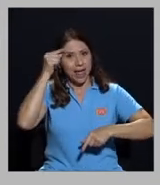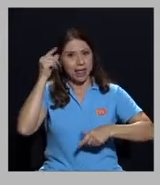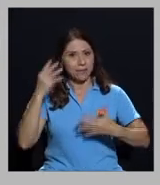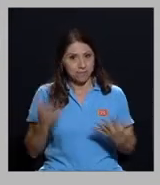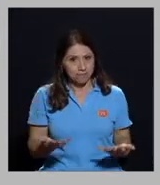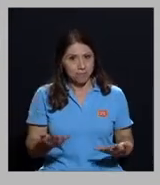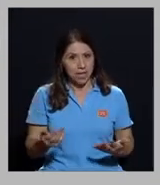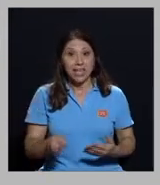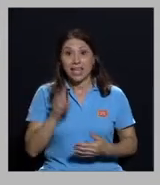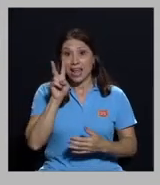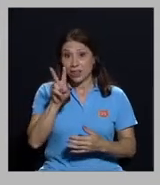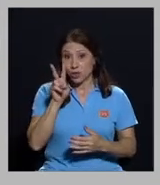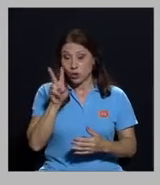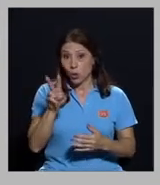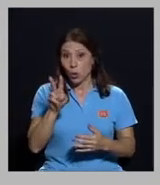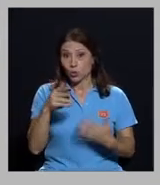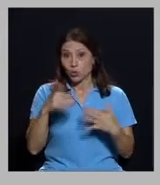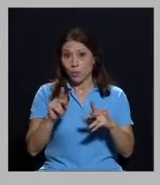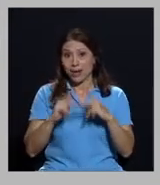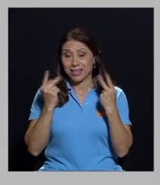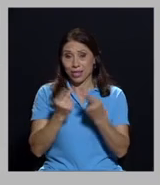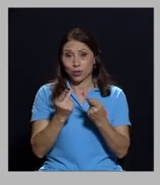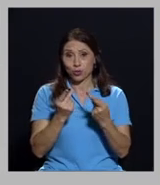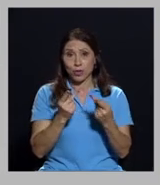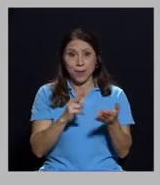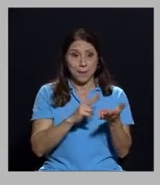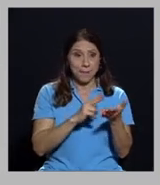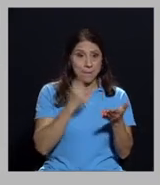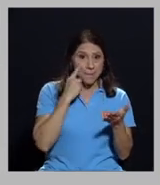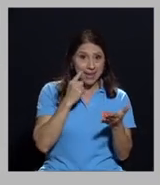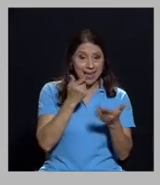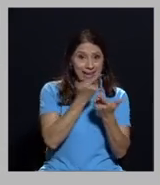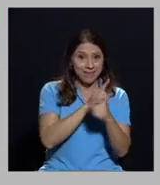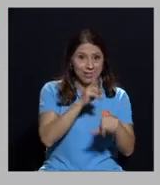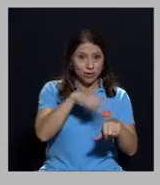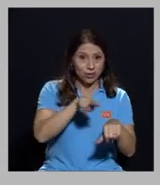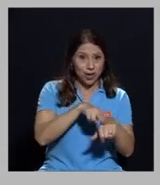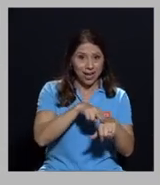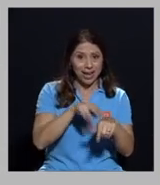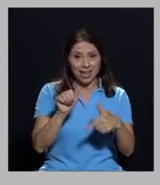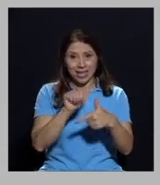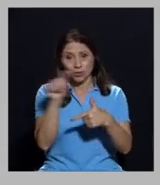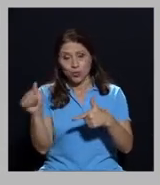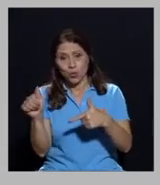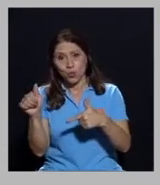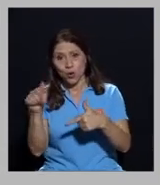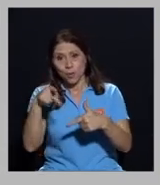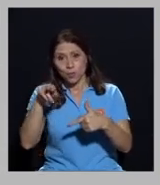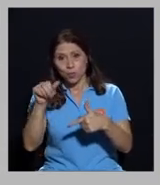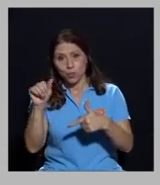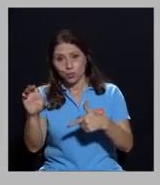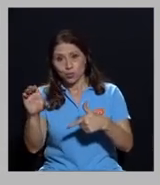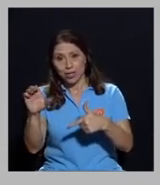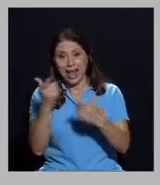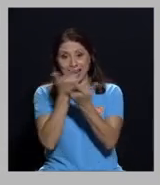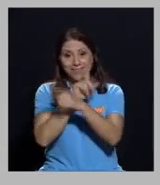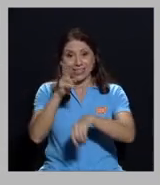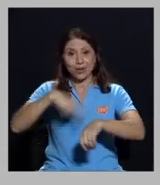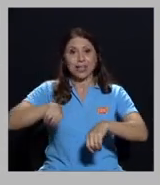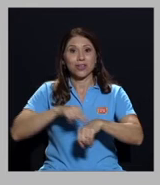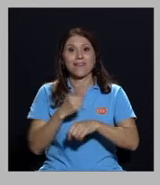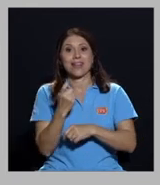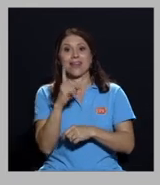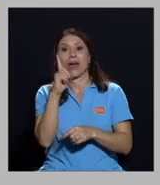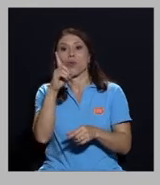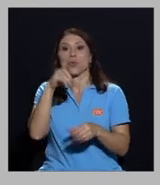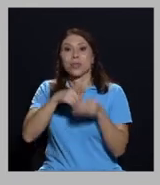verde liberación y azules unidad social cristiana y liberación le faltaba un diputado para ser mayoría y en esa